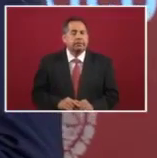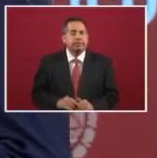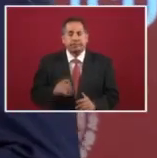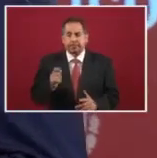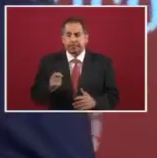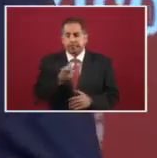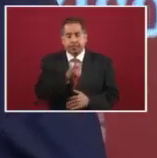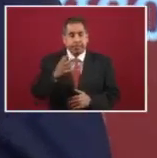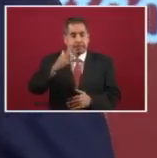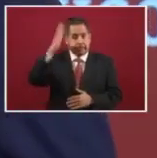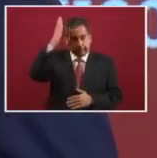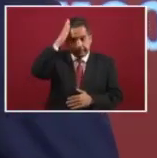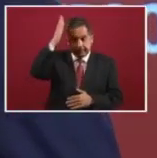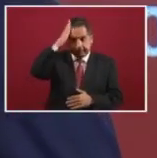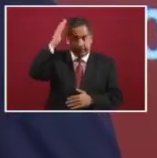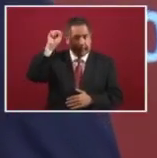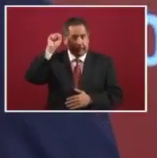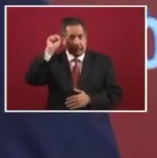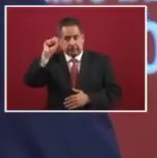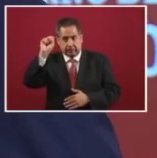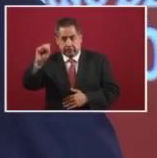a líderes sindicales.